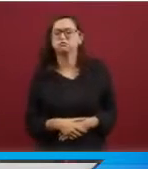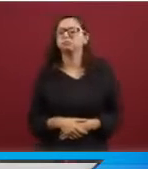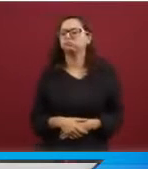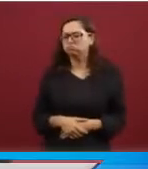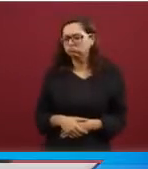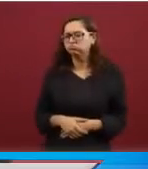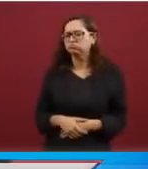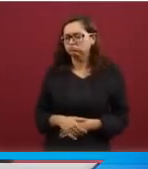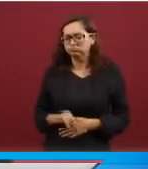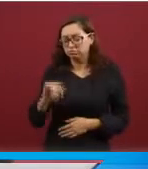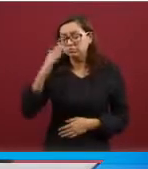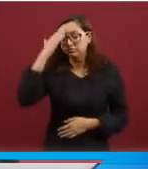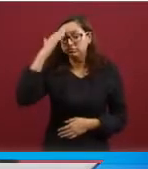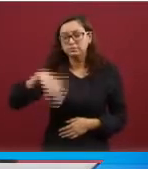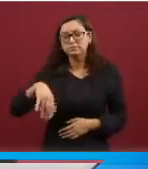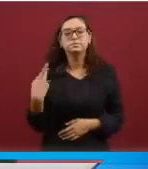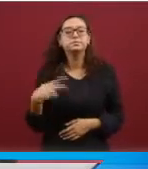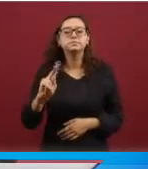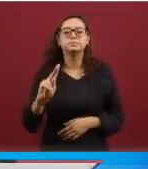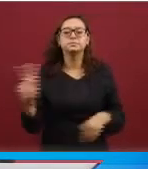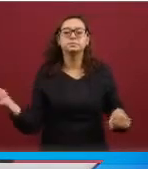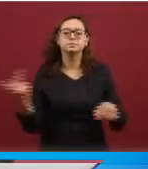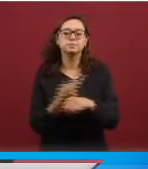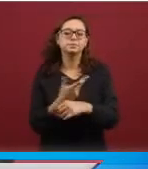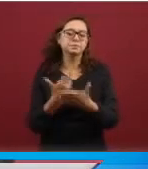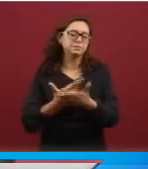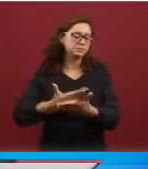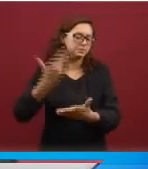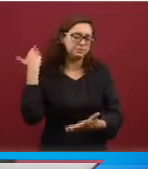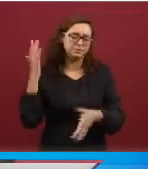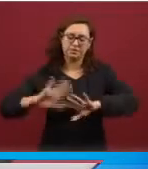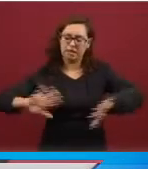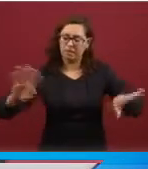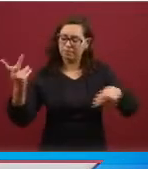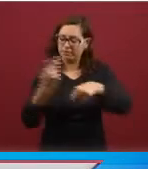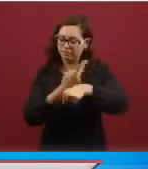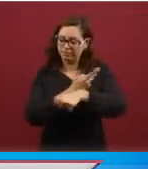Periódico El Financiero. Ya lo pasado,